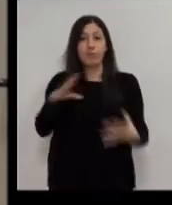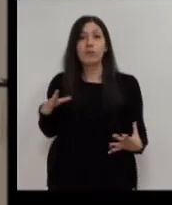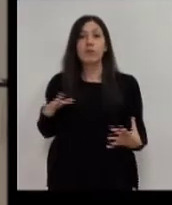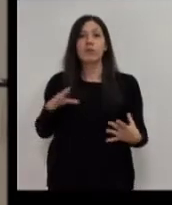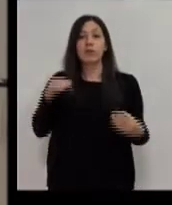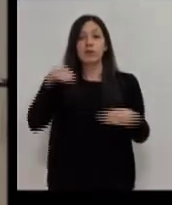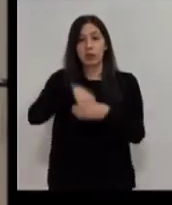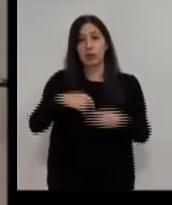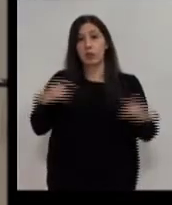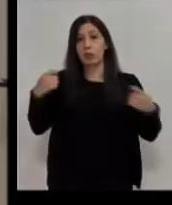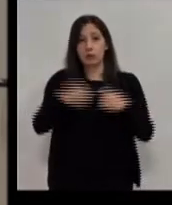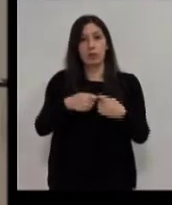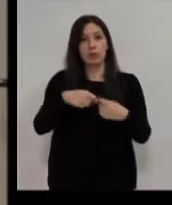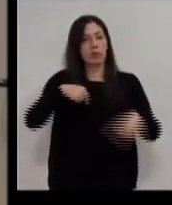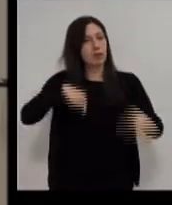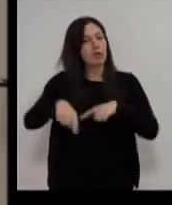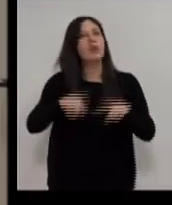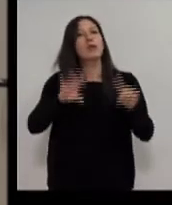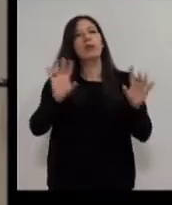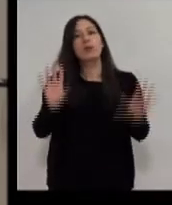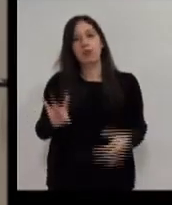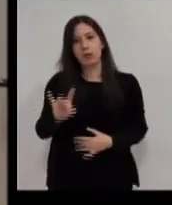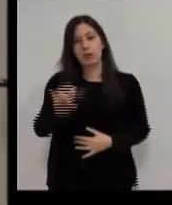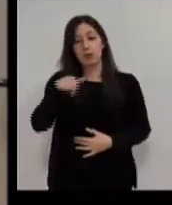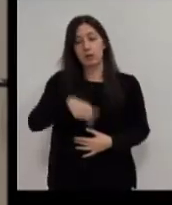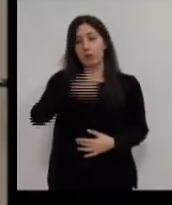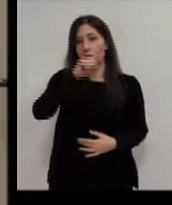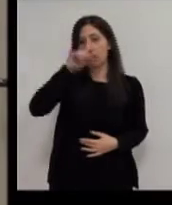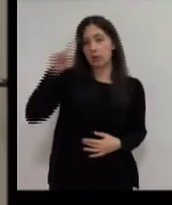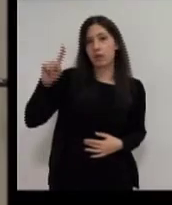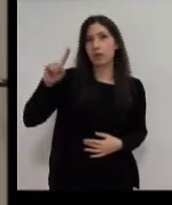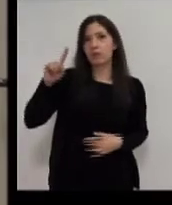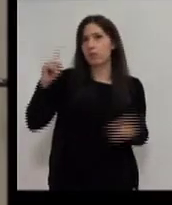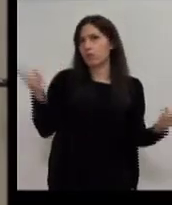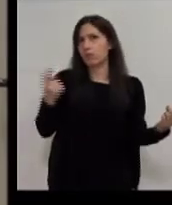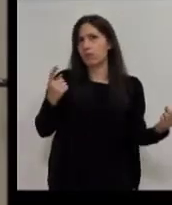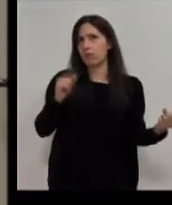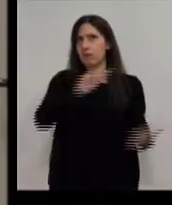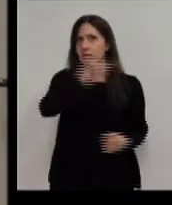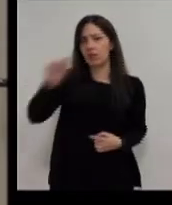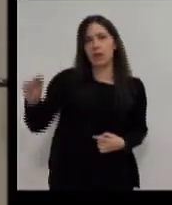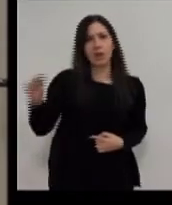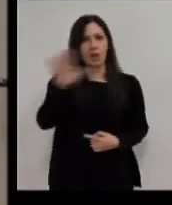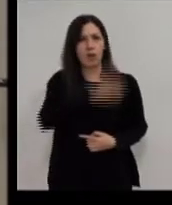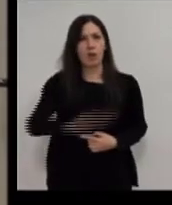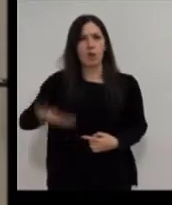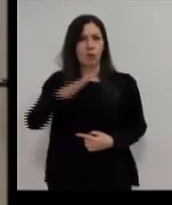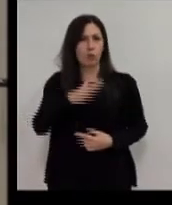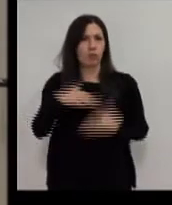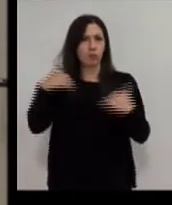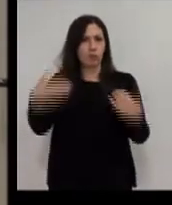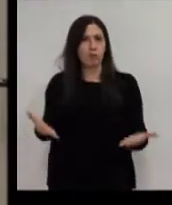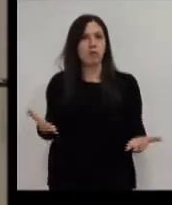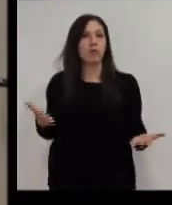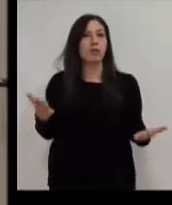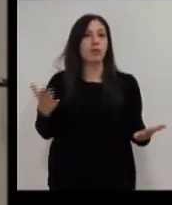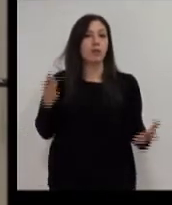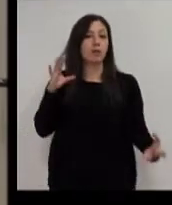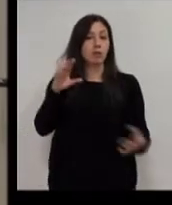no lo regimos en el Consorcio de Transportes, pero sí, en Madrid y en todos los sitios,